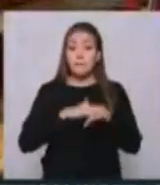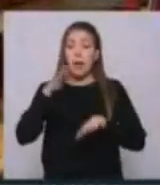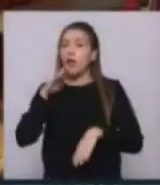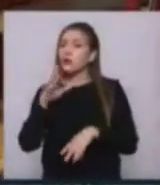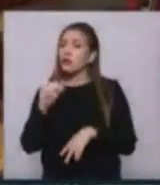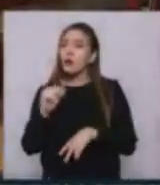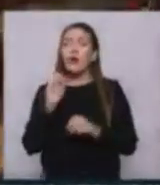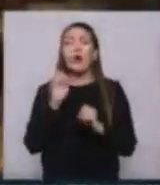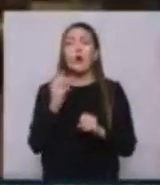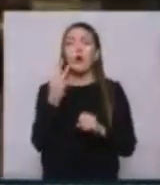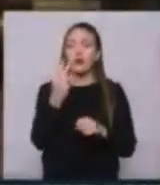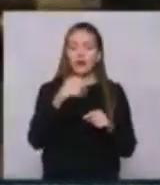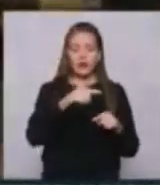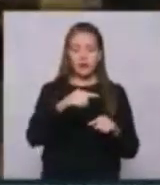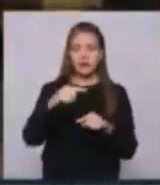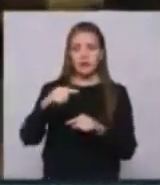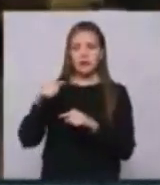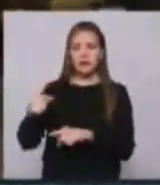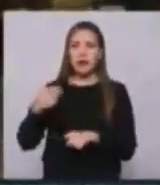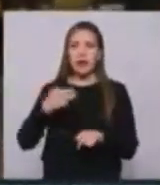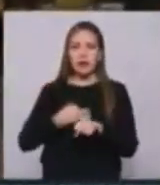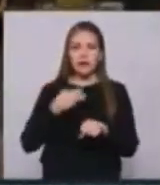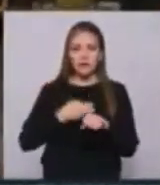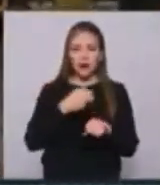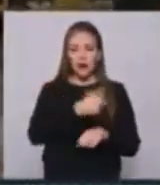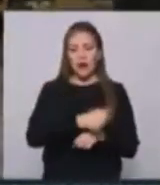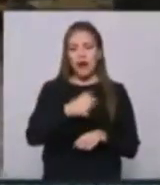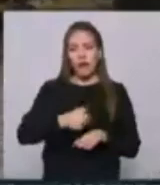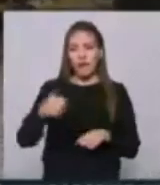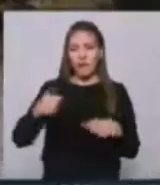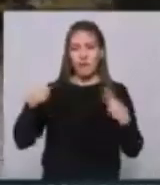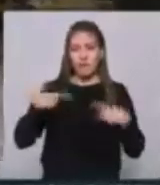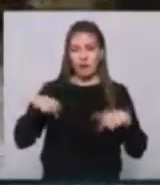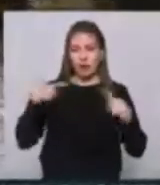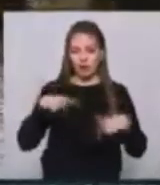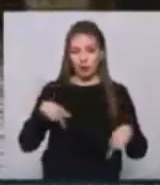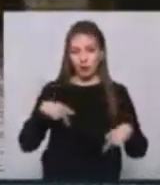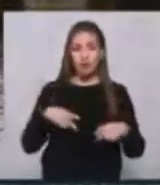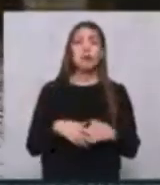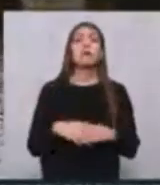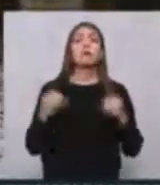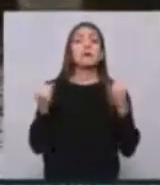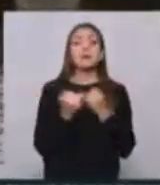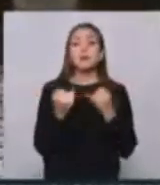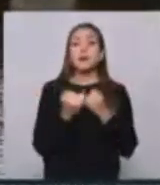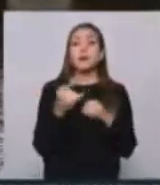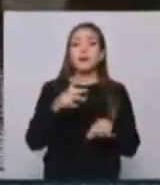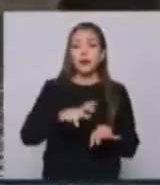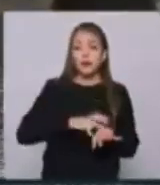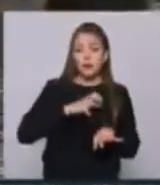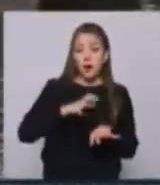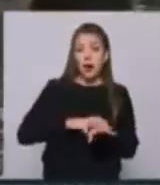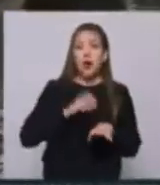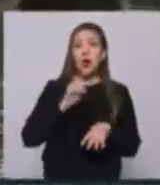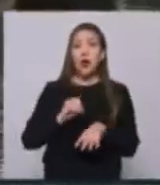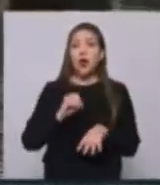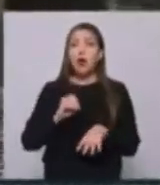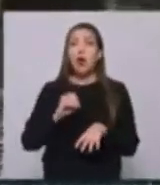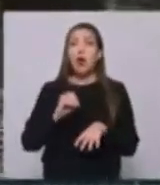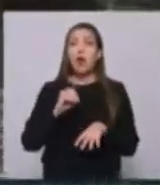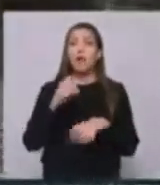de 355 mililitros por persona, así como no sacar manos, pies y permanecer sentado en la zona de